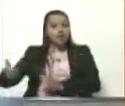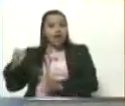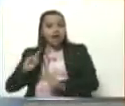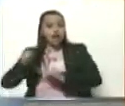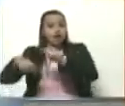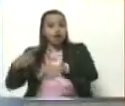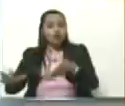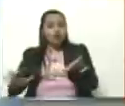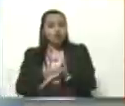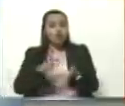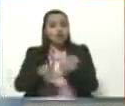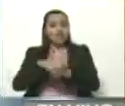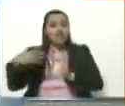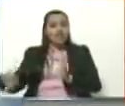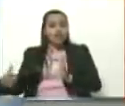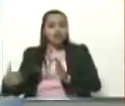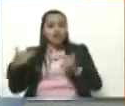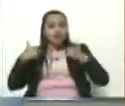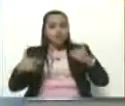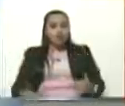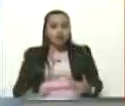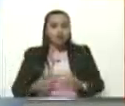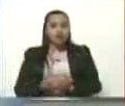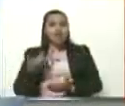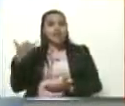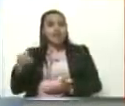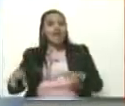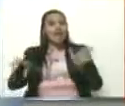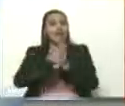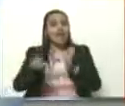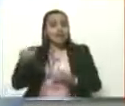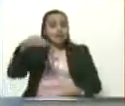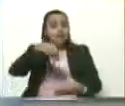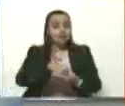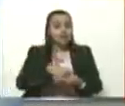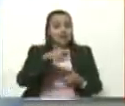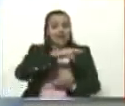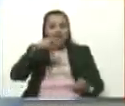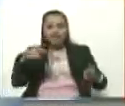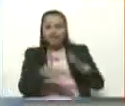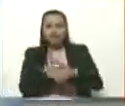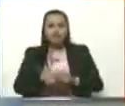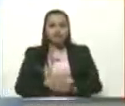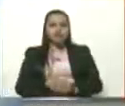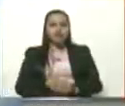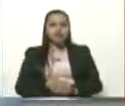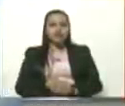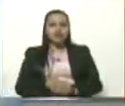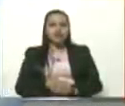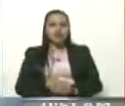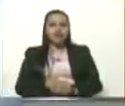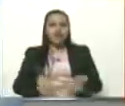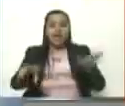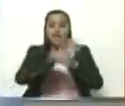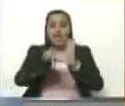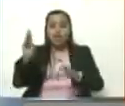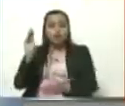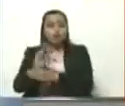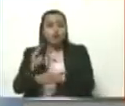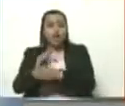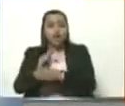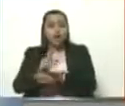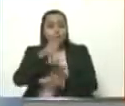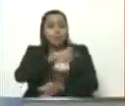materia de derechos humanos que adquirió rango legal en la reforma de ley de protección de víctimas